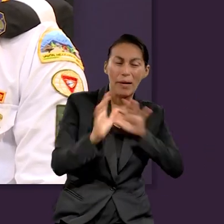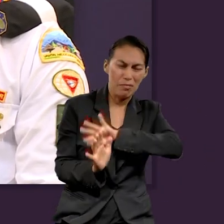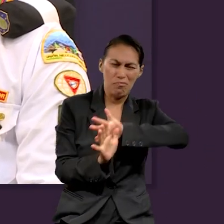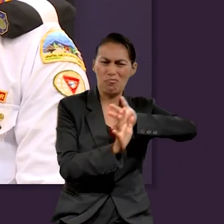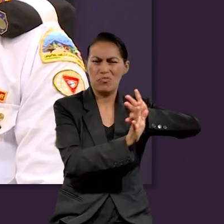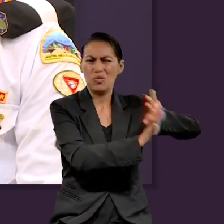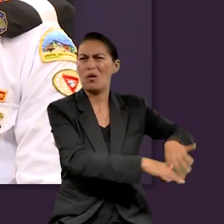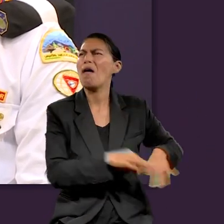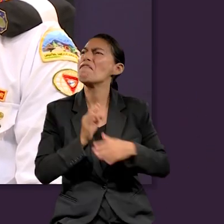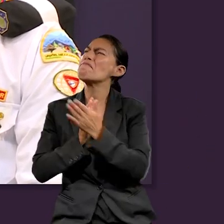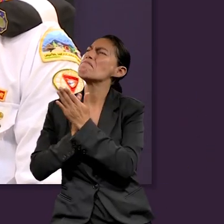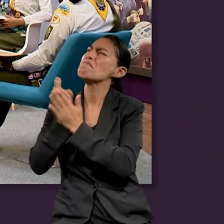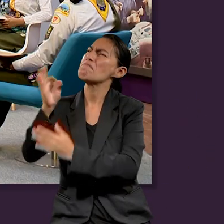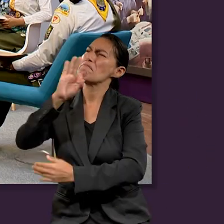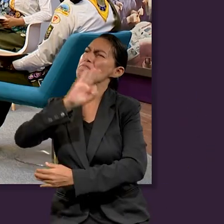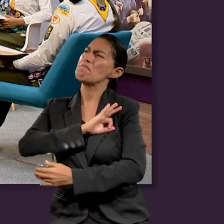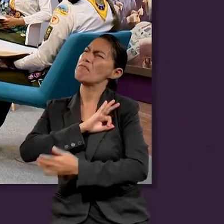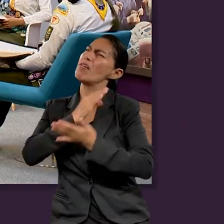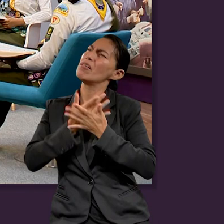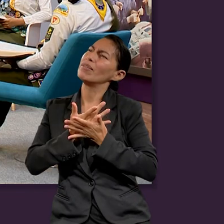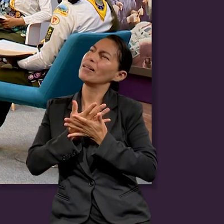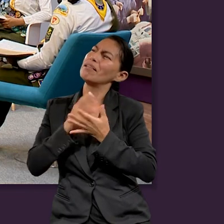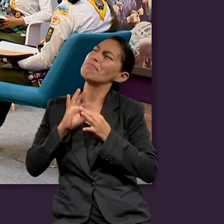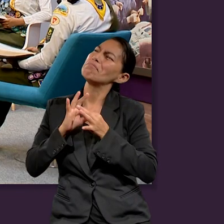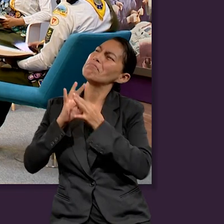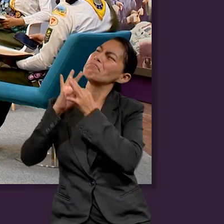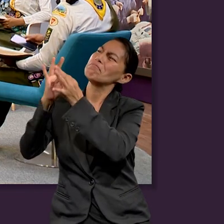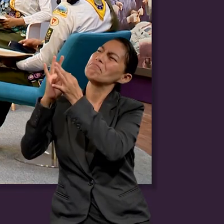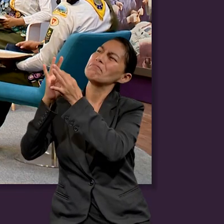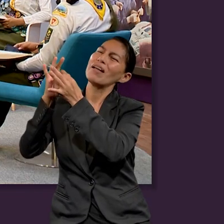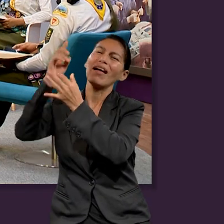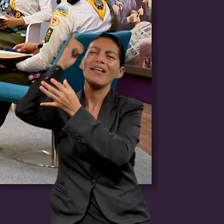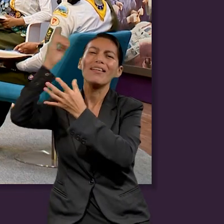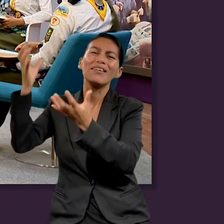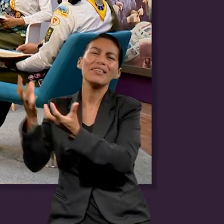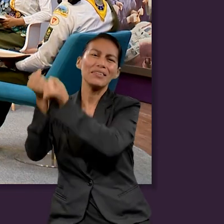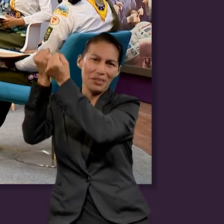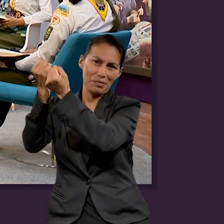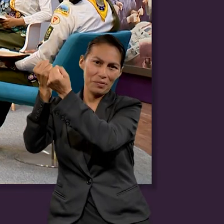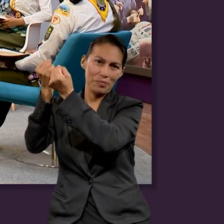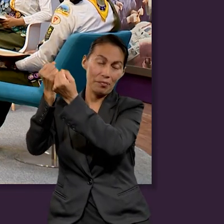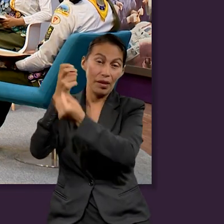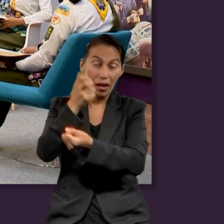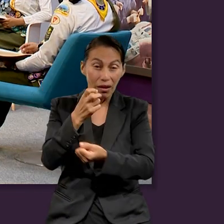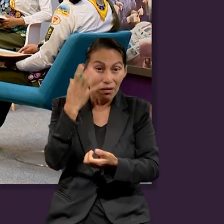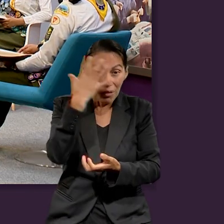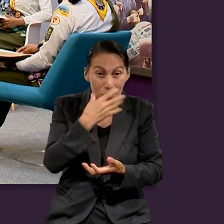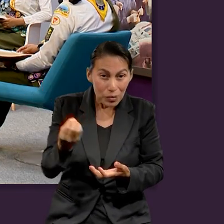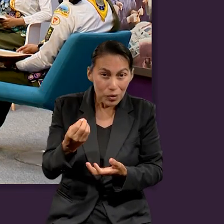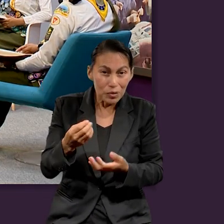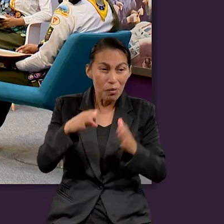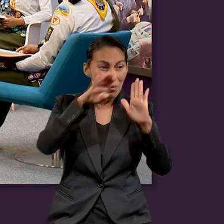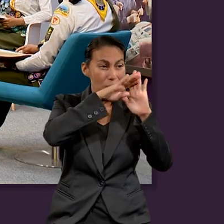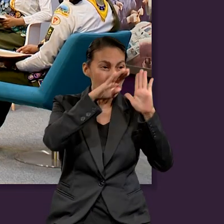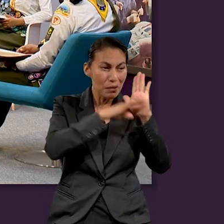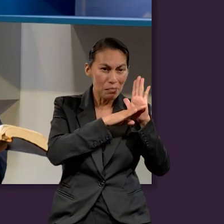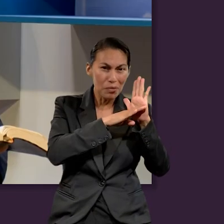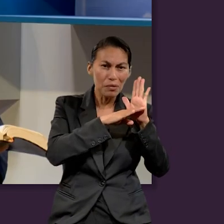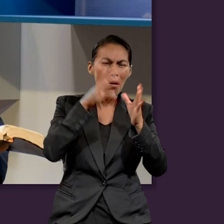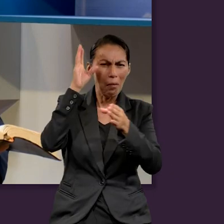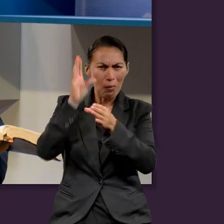salvo es la esperanza que nosotros hagamos Amén Entonces no solo es que debemos tener o guardar los mandamientos